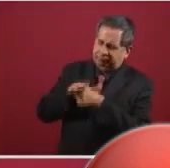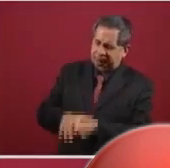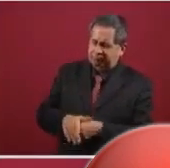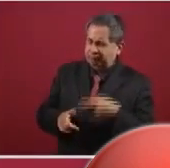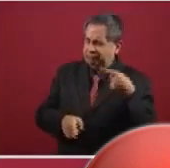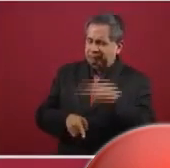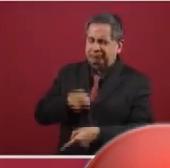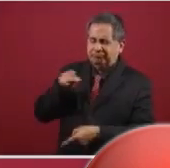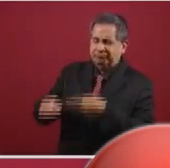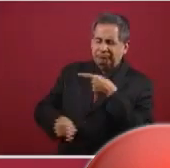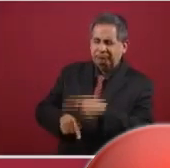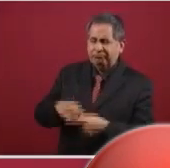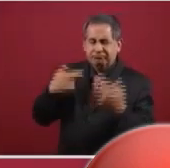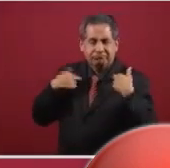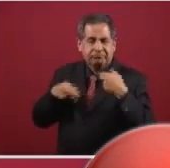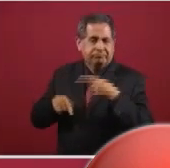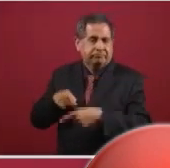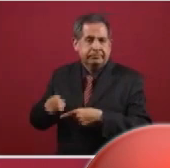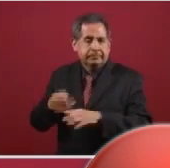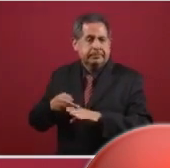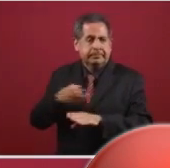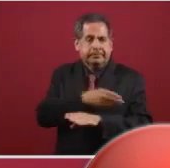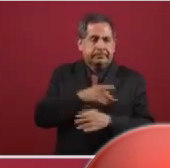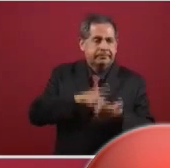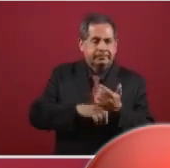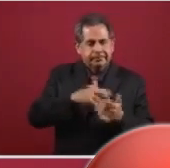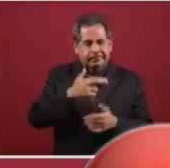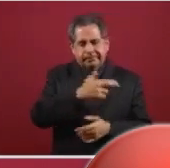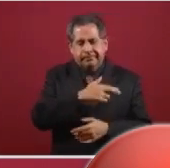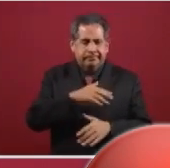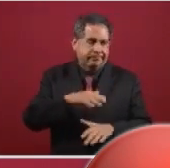desprestigio por razones